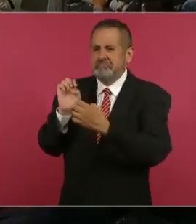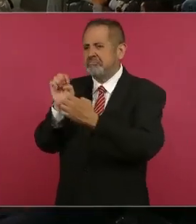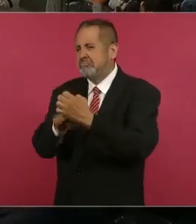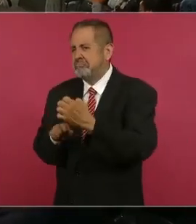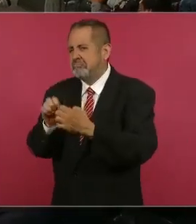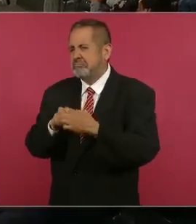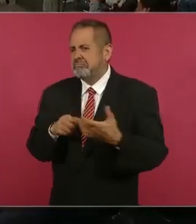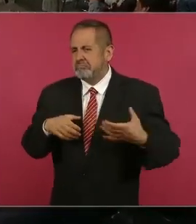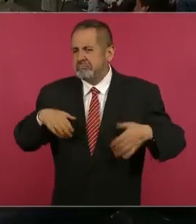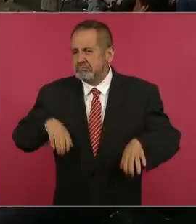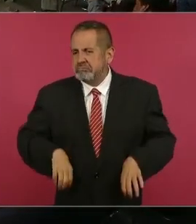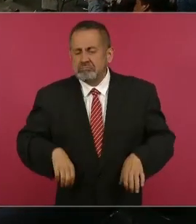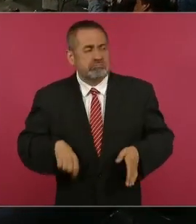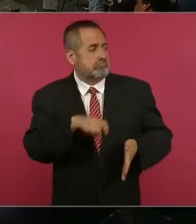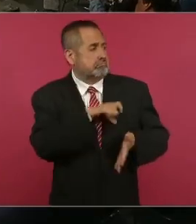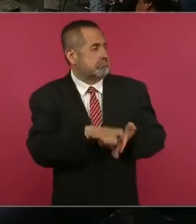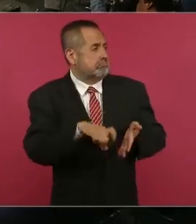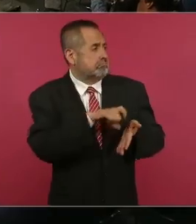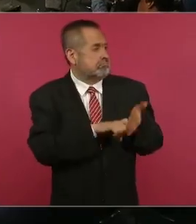departamentos de lujo